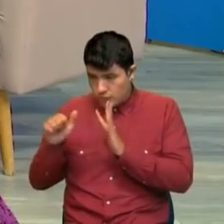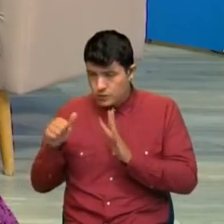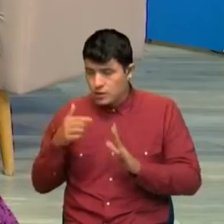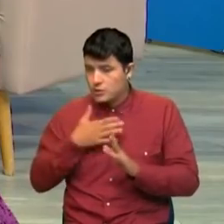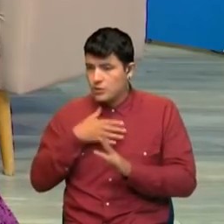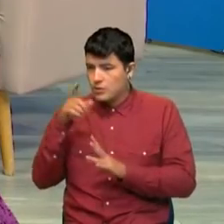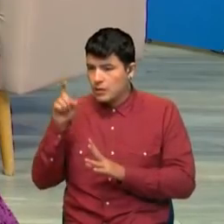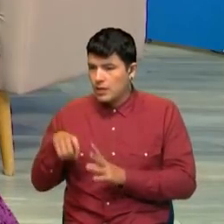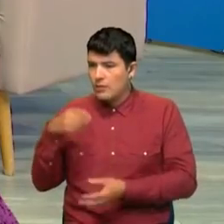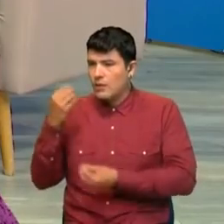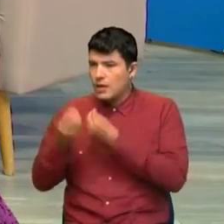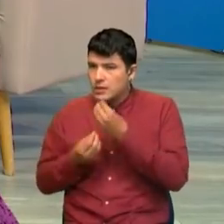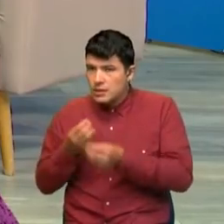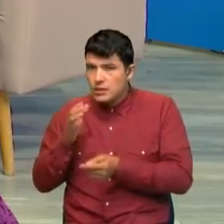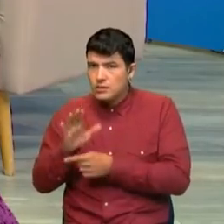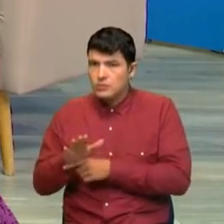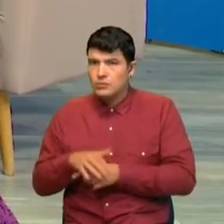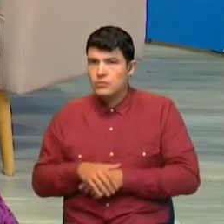debo hacer ahí?